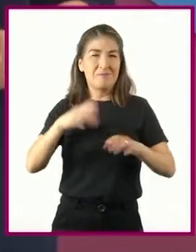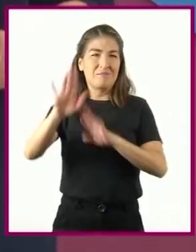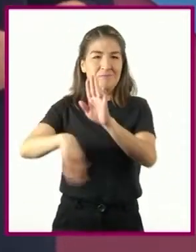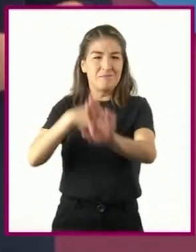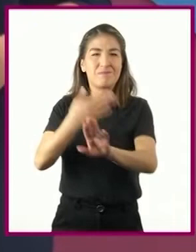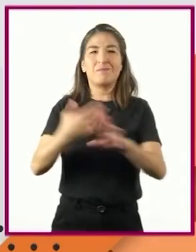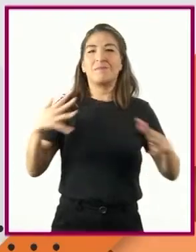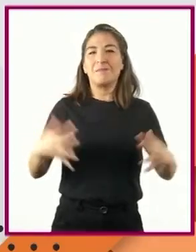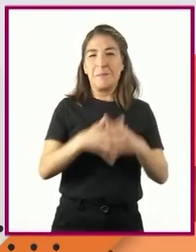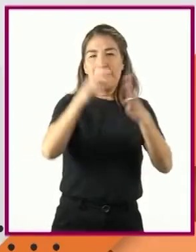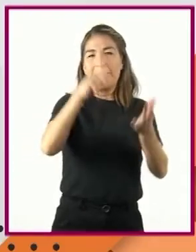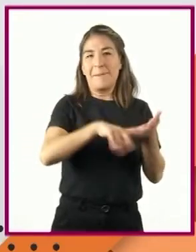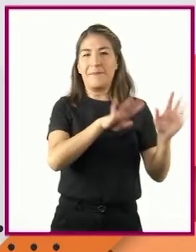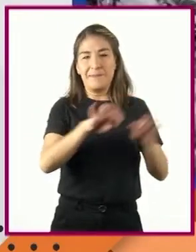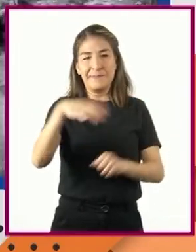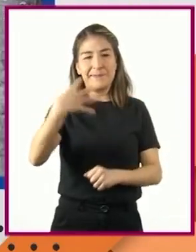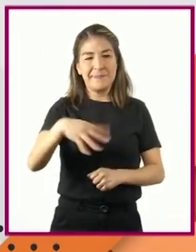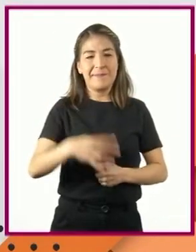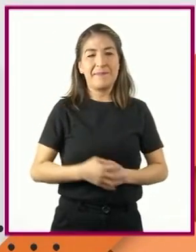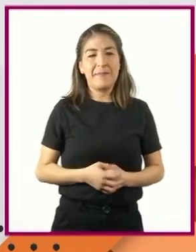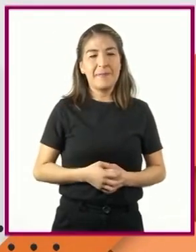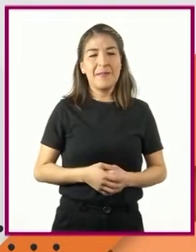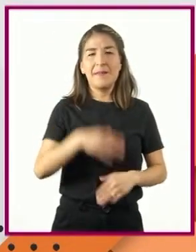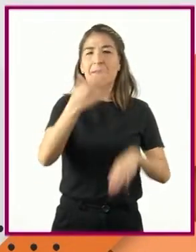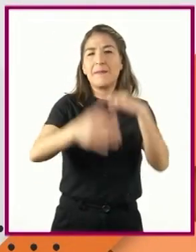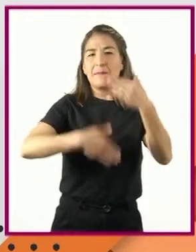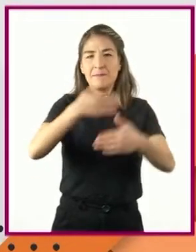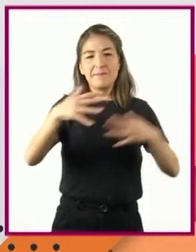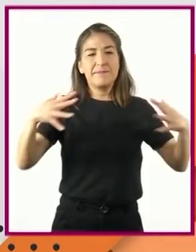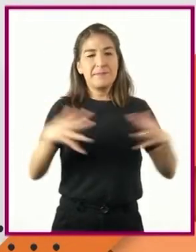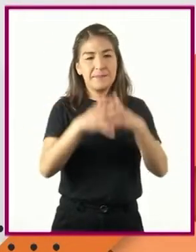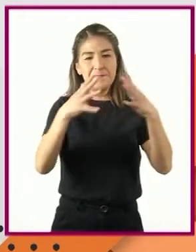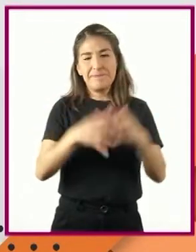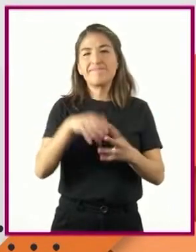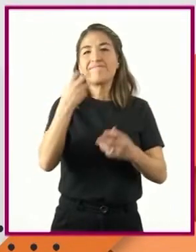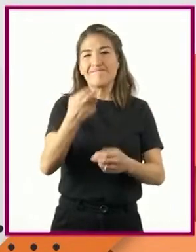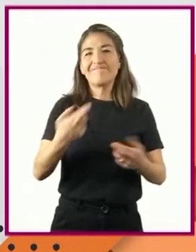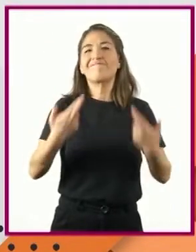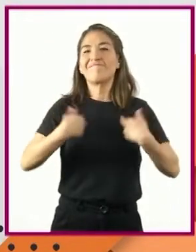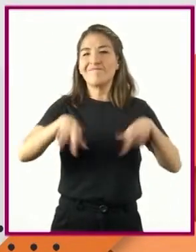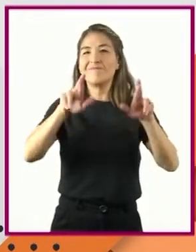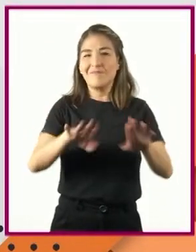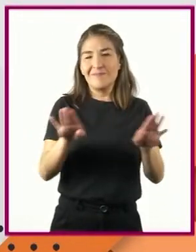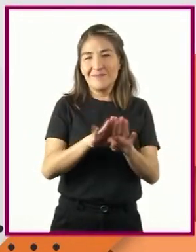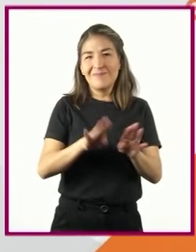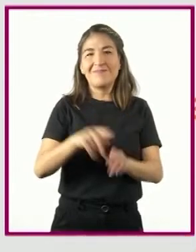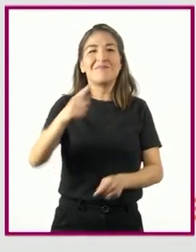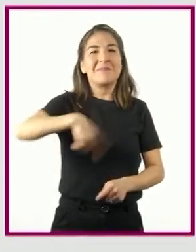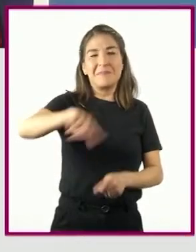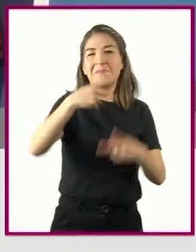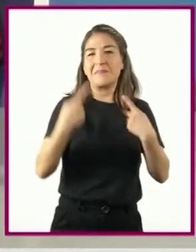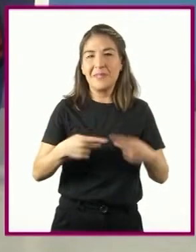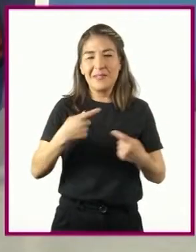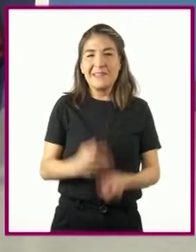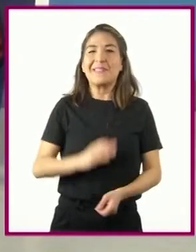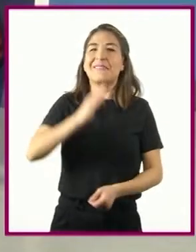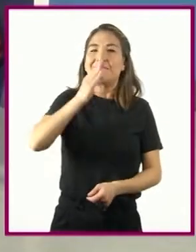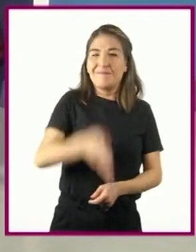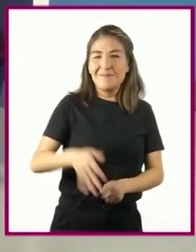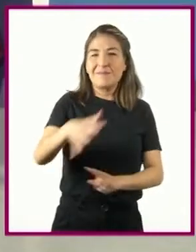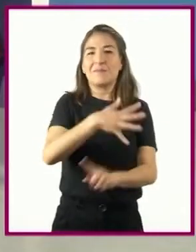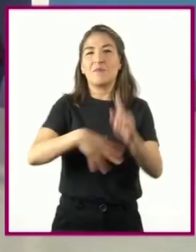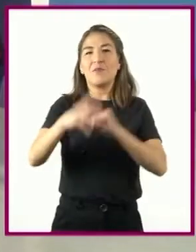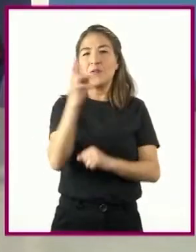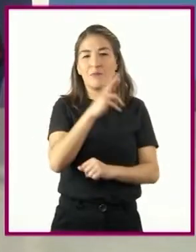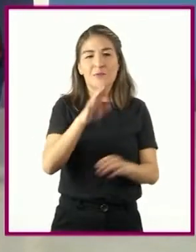1914. El desarrollo de la guerra representó un enorme sacrificio para la población rusa. Con